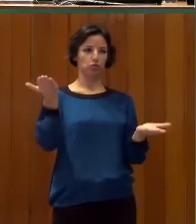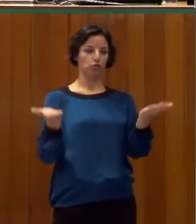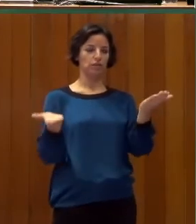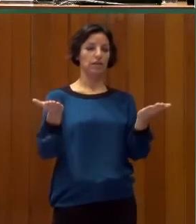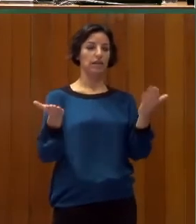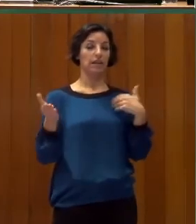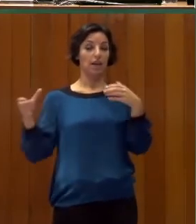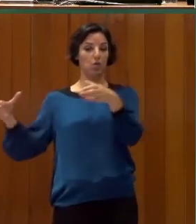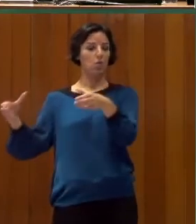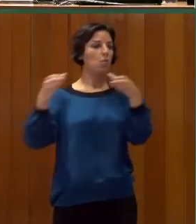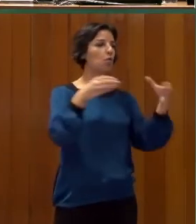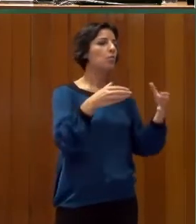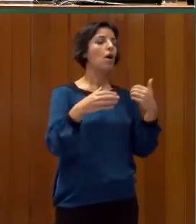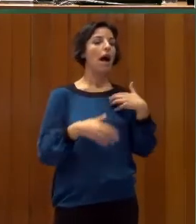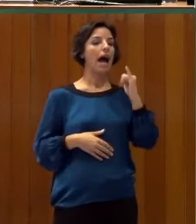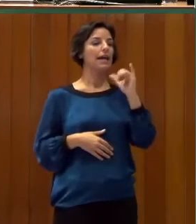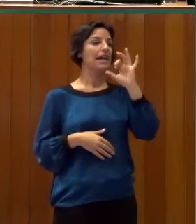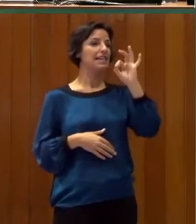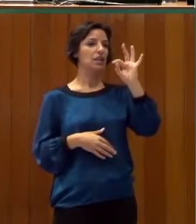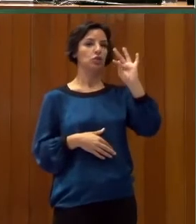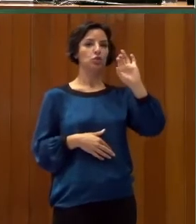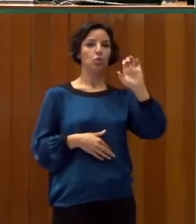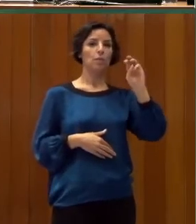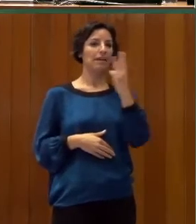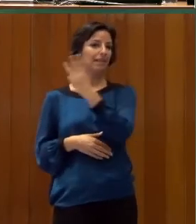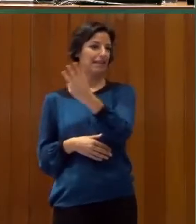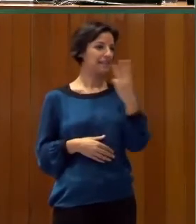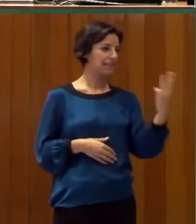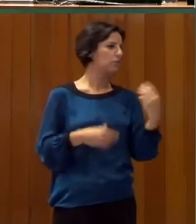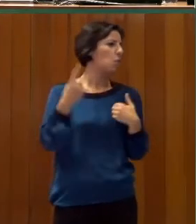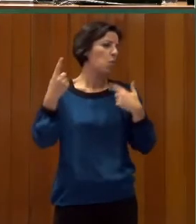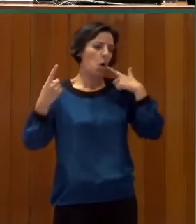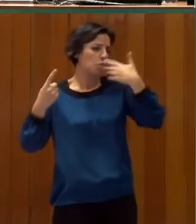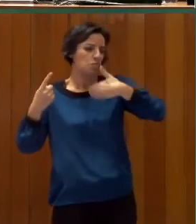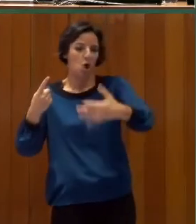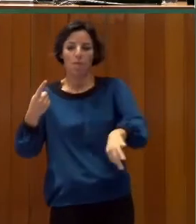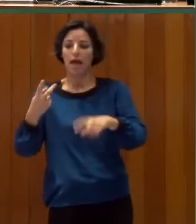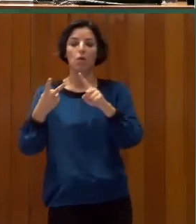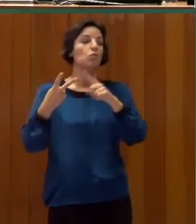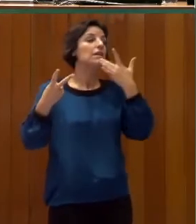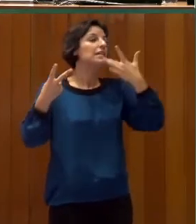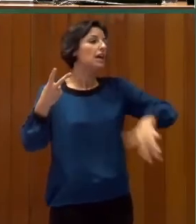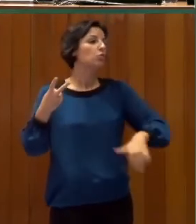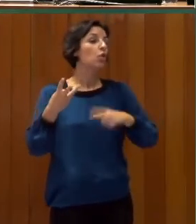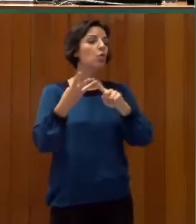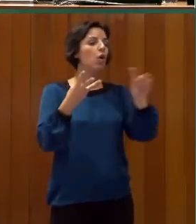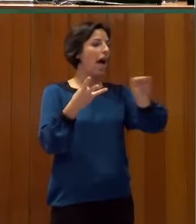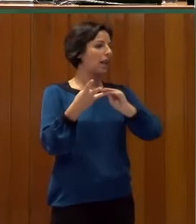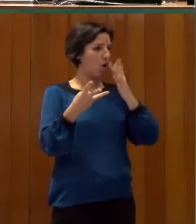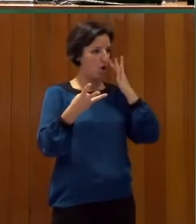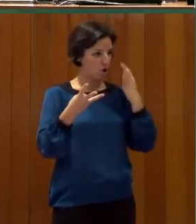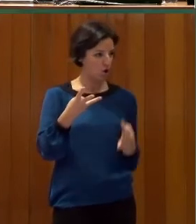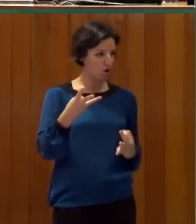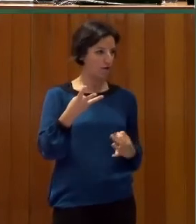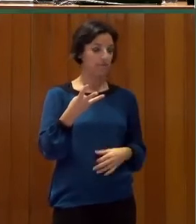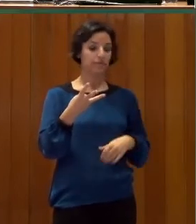participantes realizaron 3 Stroop, un Stroop clásico, un Stroop neutro y un Stroop de alcohol. El